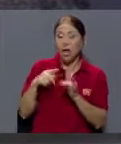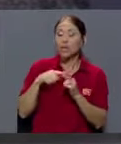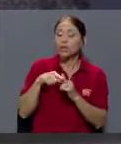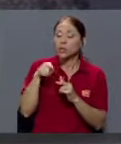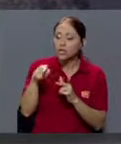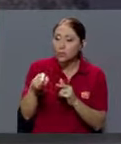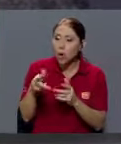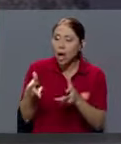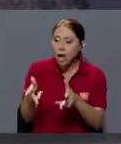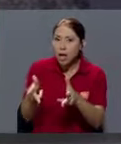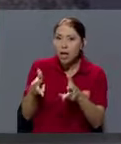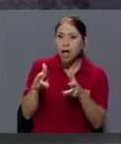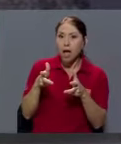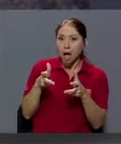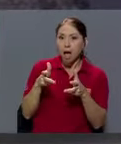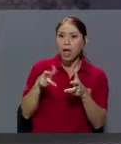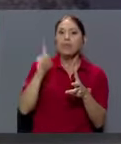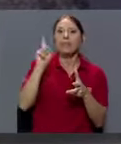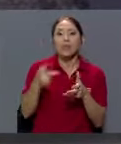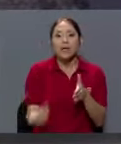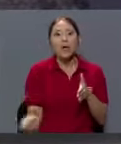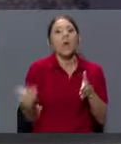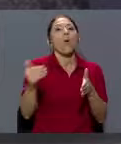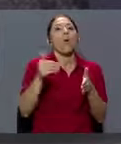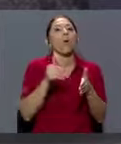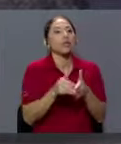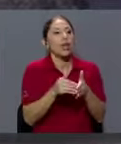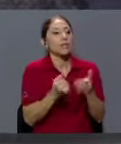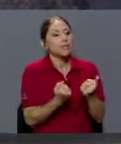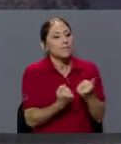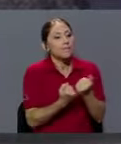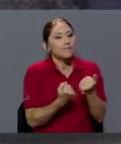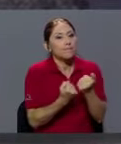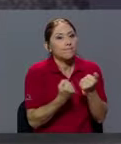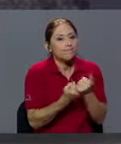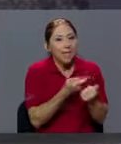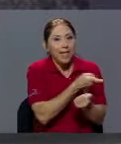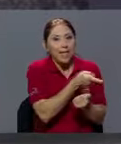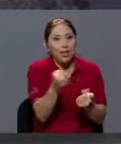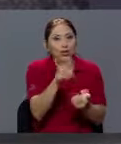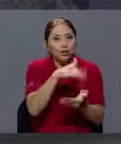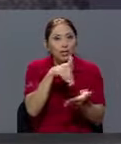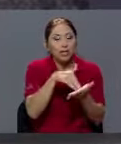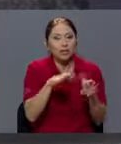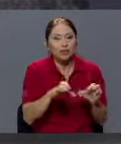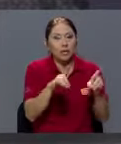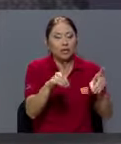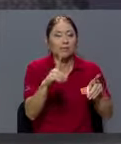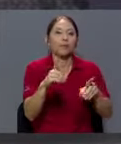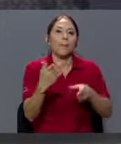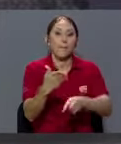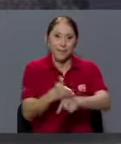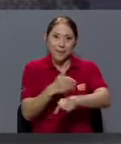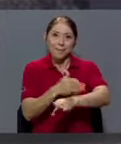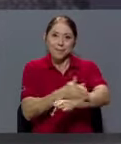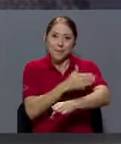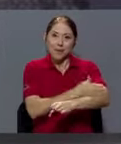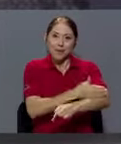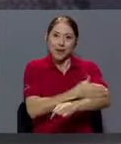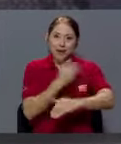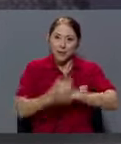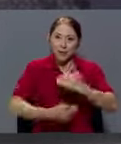insumo para que sea retomado en los centros educativos para mejorar el proceso de